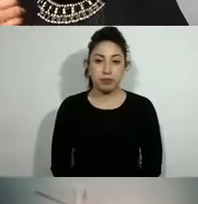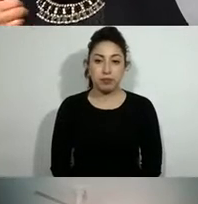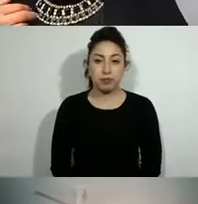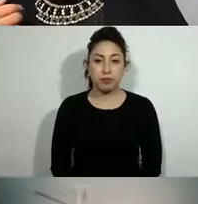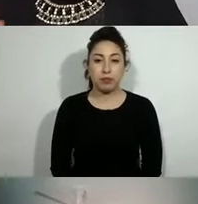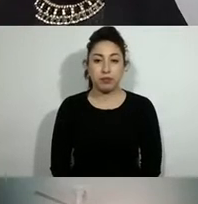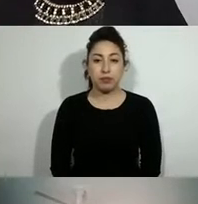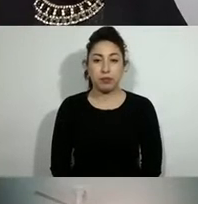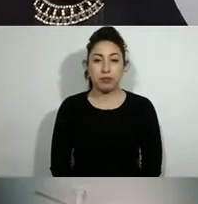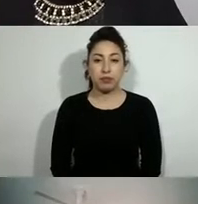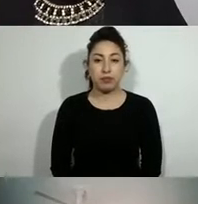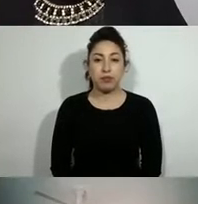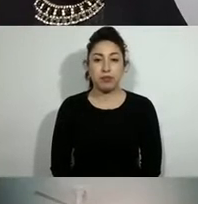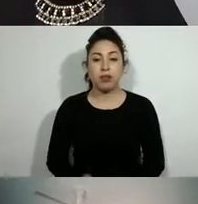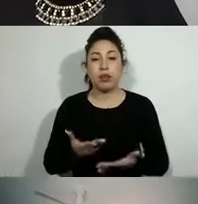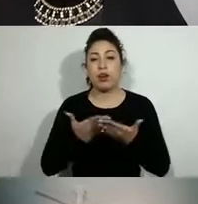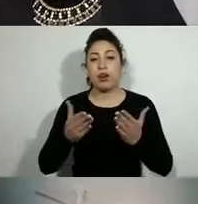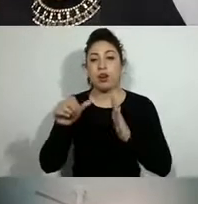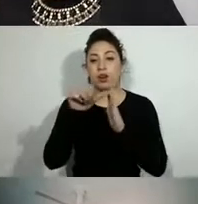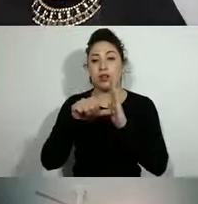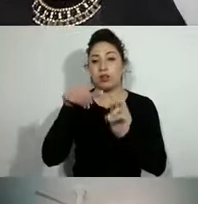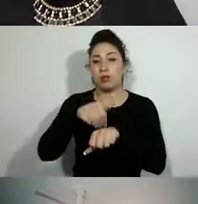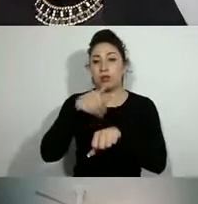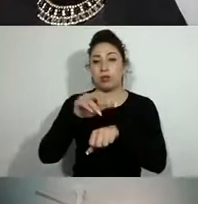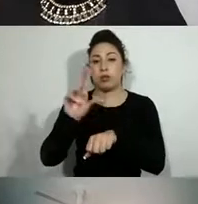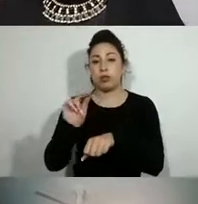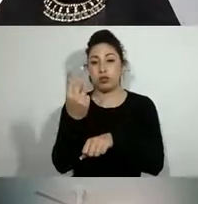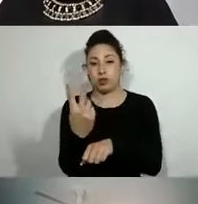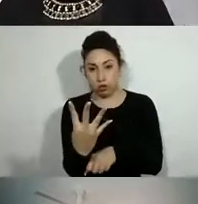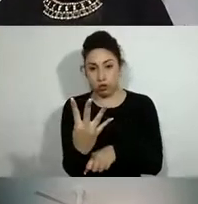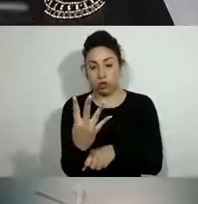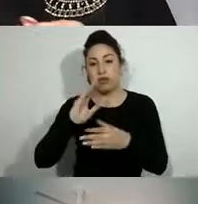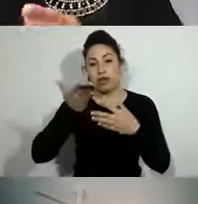Sí. Ahora el artículo 84, fracción primera del reglamento, por